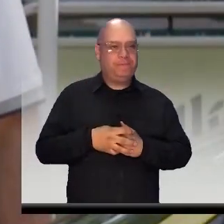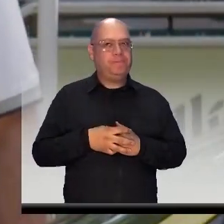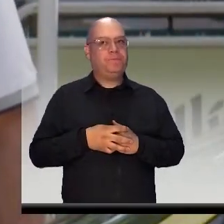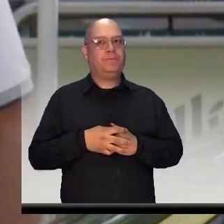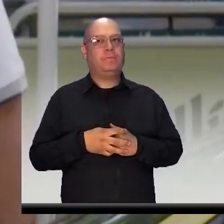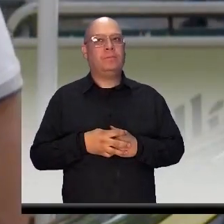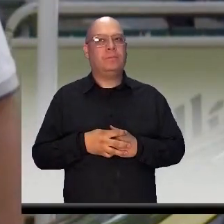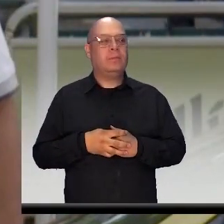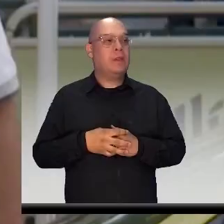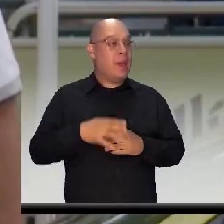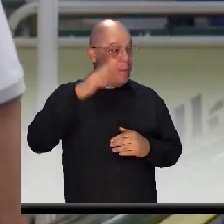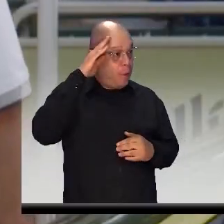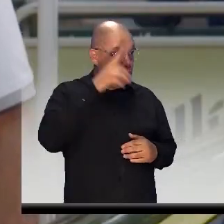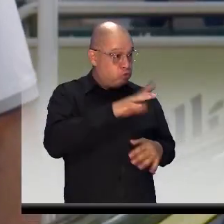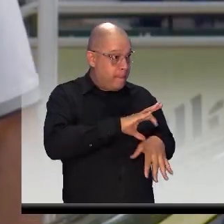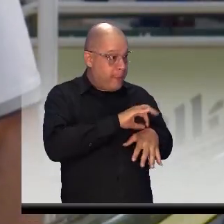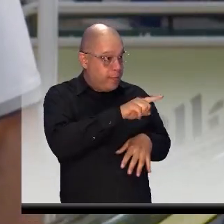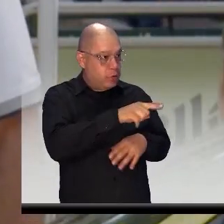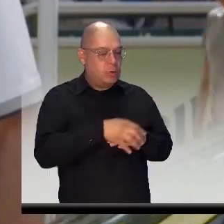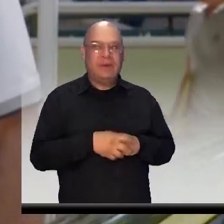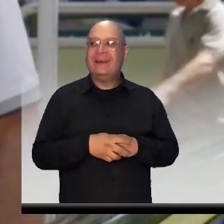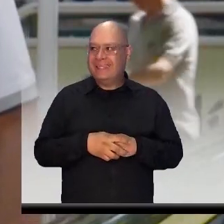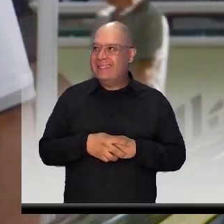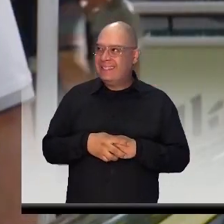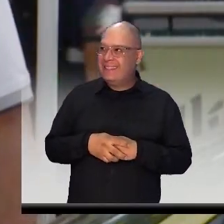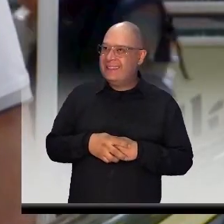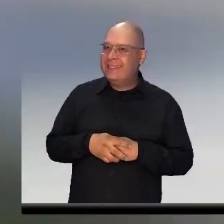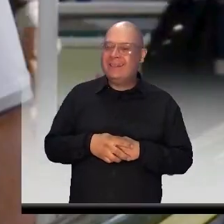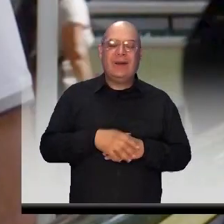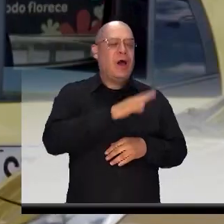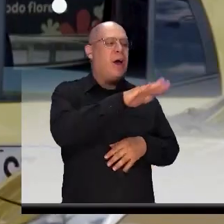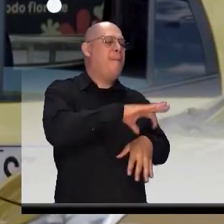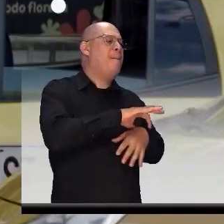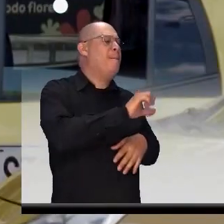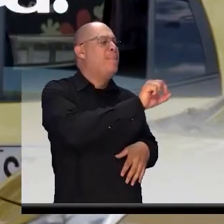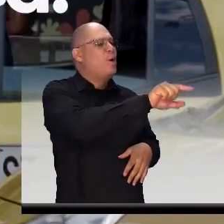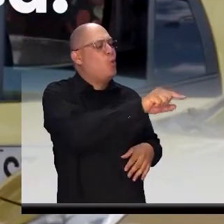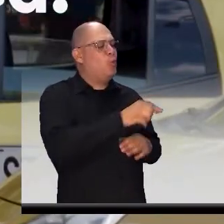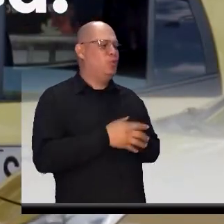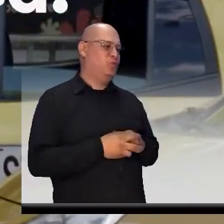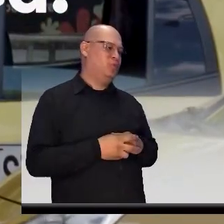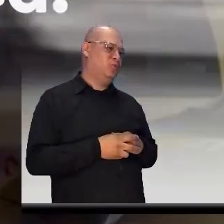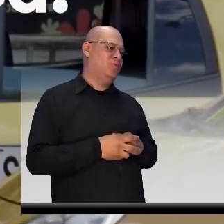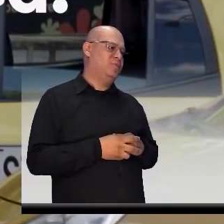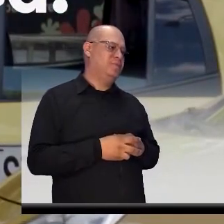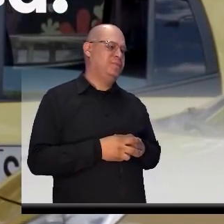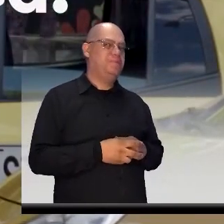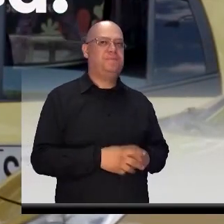Buenas. ¿Usted es doctora? Buenas. Sí, sí, señor. No, una consultica.